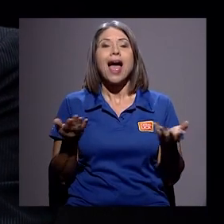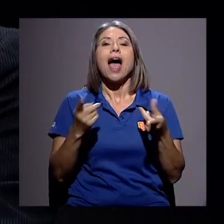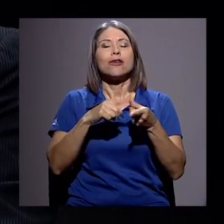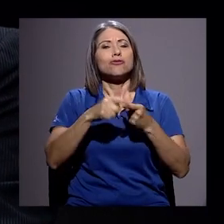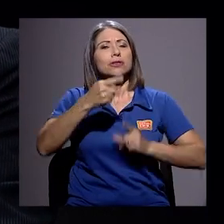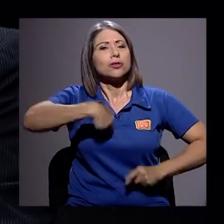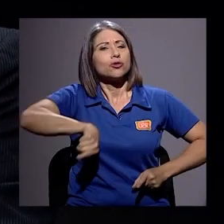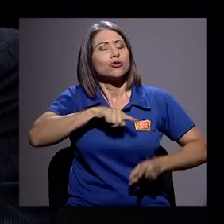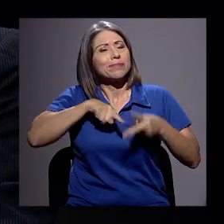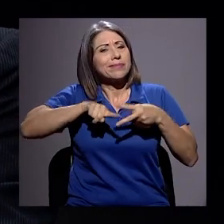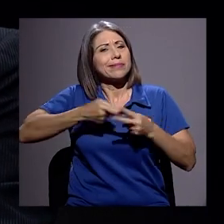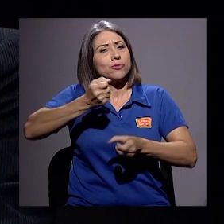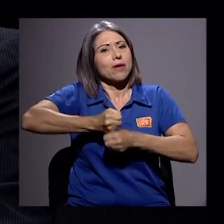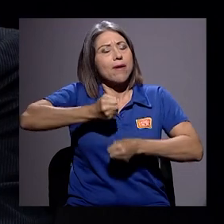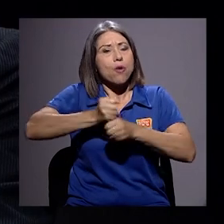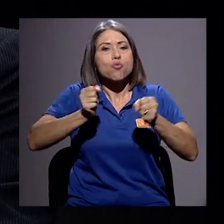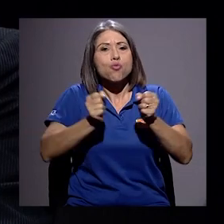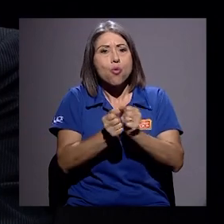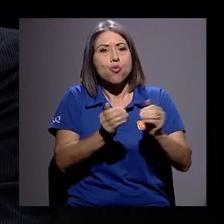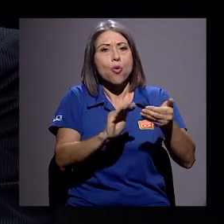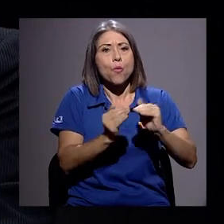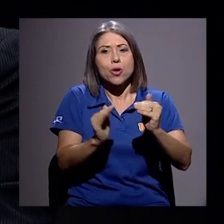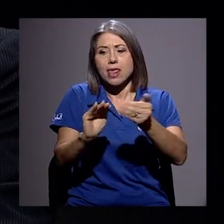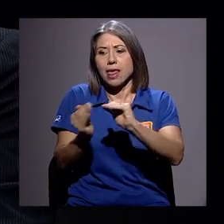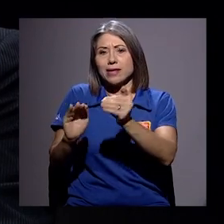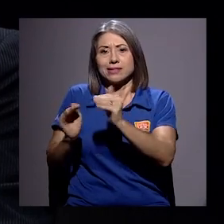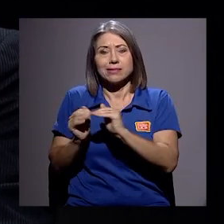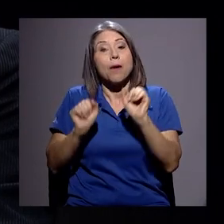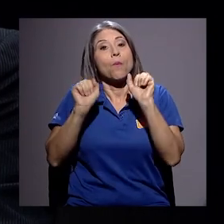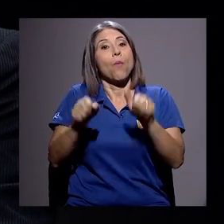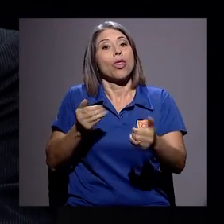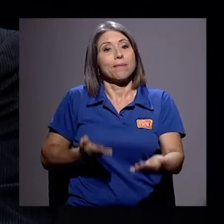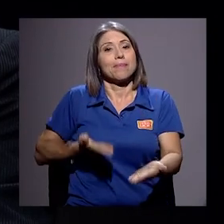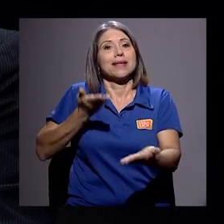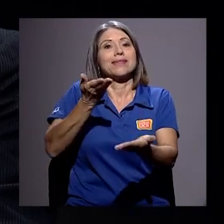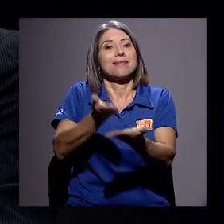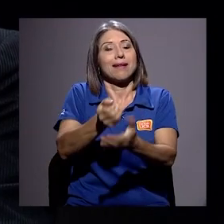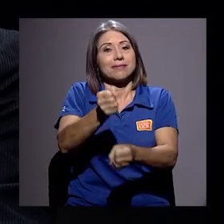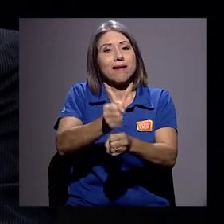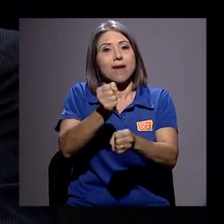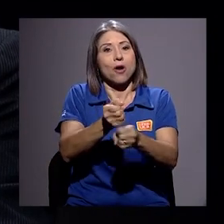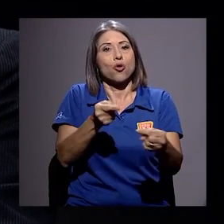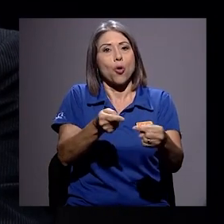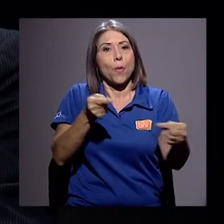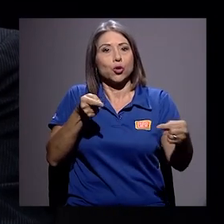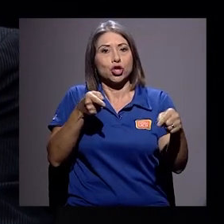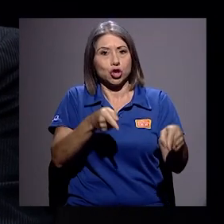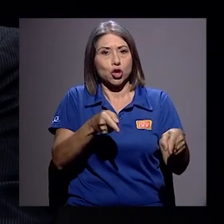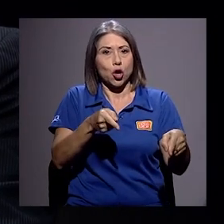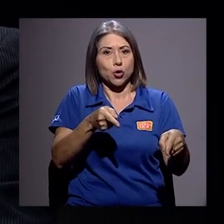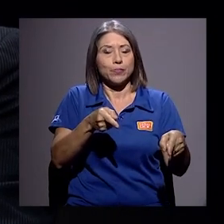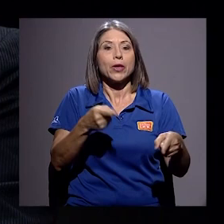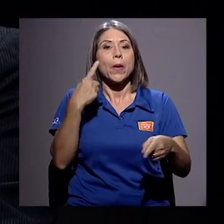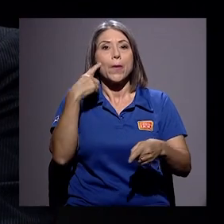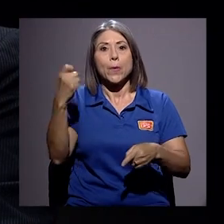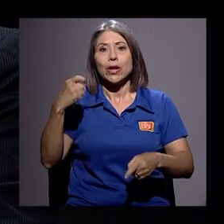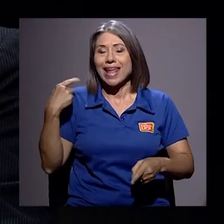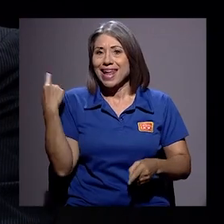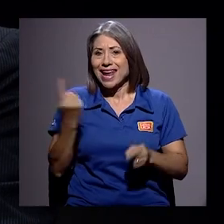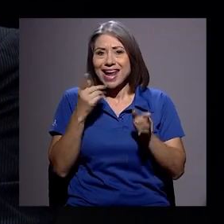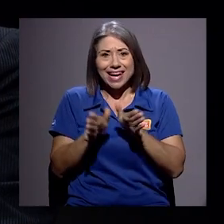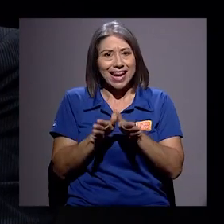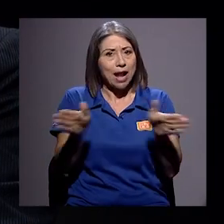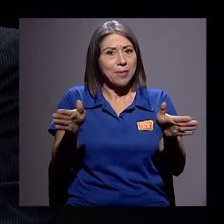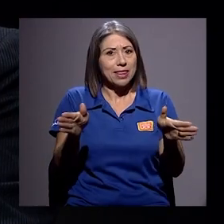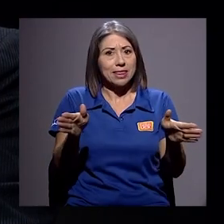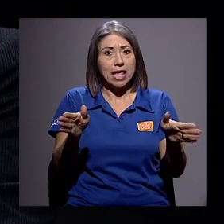partir de ahí empezamos a hacer un trabajo con las comunidades de poder presentarles el trabajo de oposición que estábamos haciendo porque generalmente las